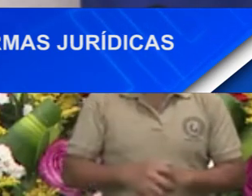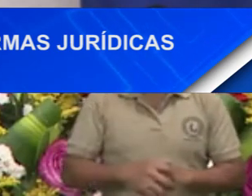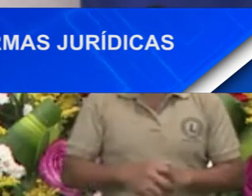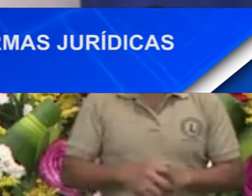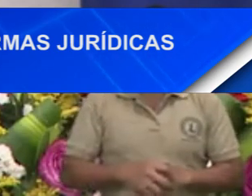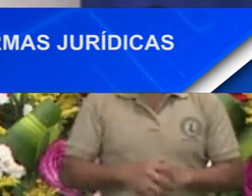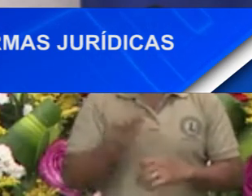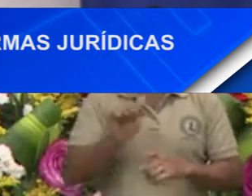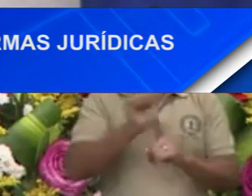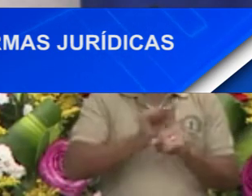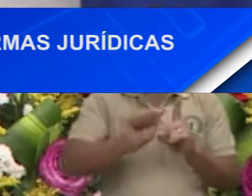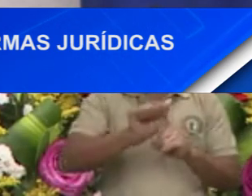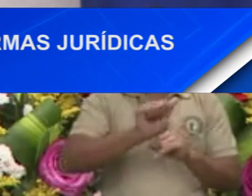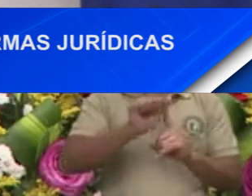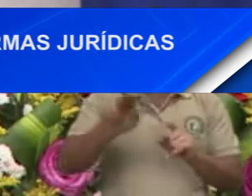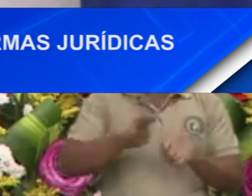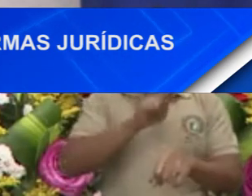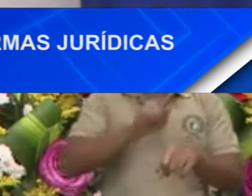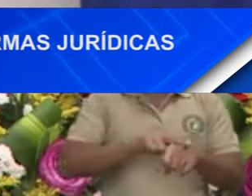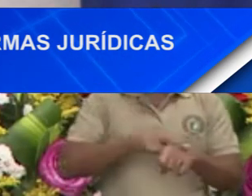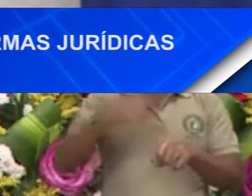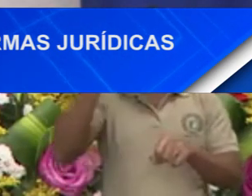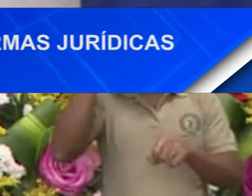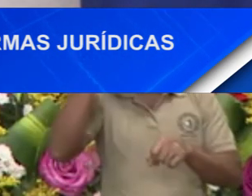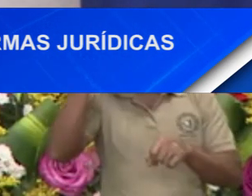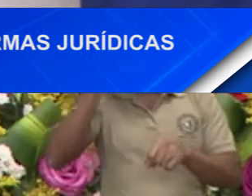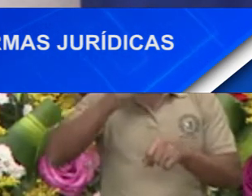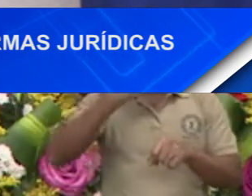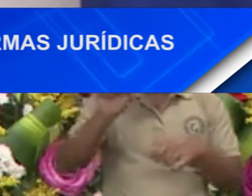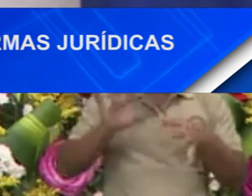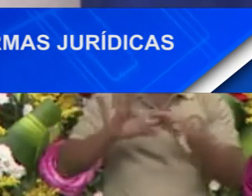esta asamblea interpreta correctamente los anhelos de